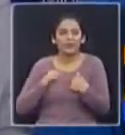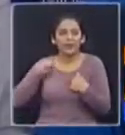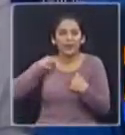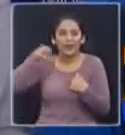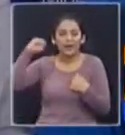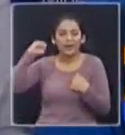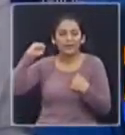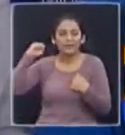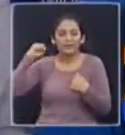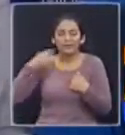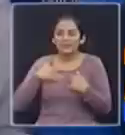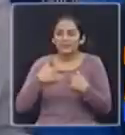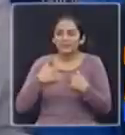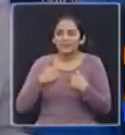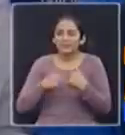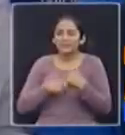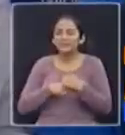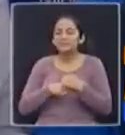bueno, pues